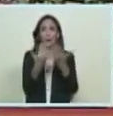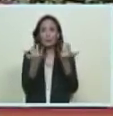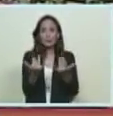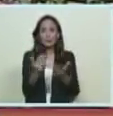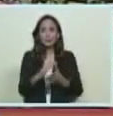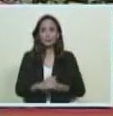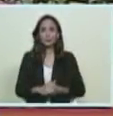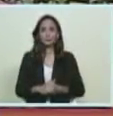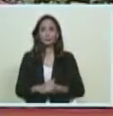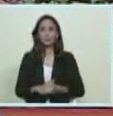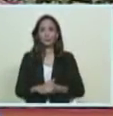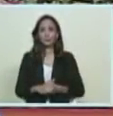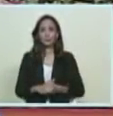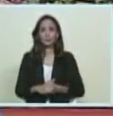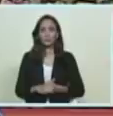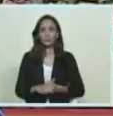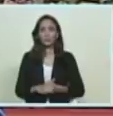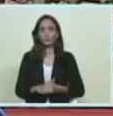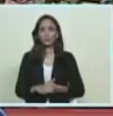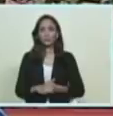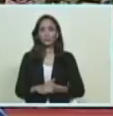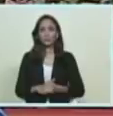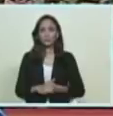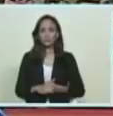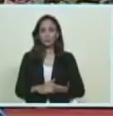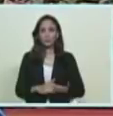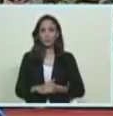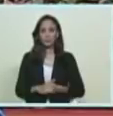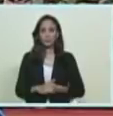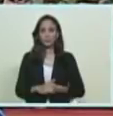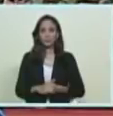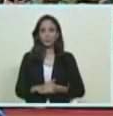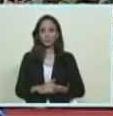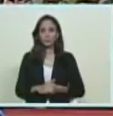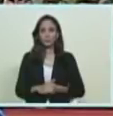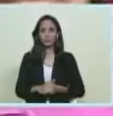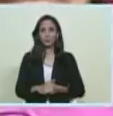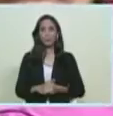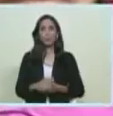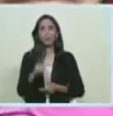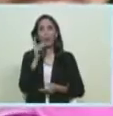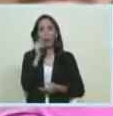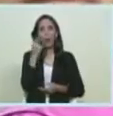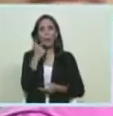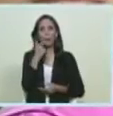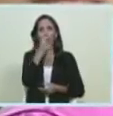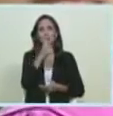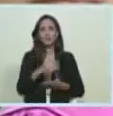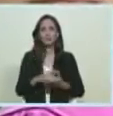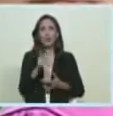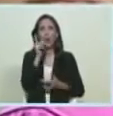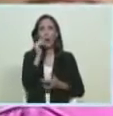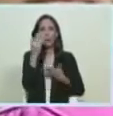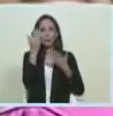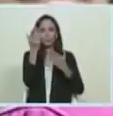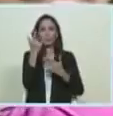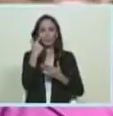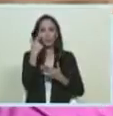Ramón, Moncho, Monchito, te dicen a ti. Moncho, le dicen Moncho en su casa.